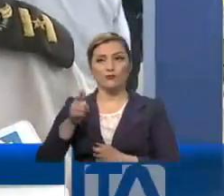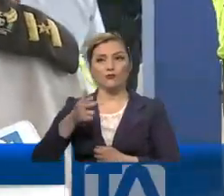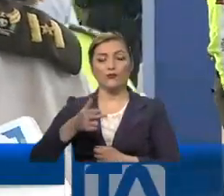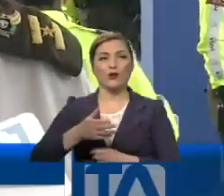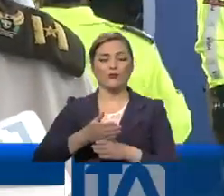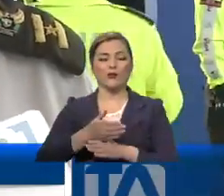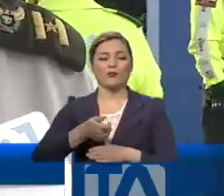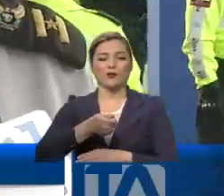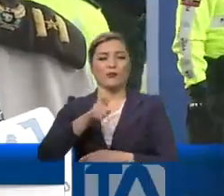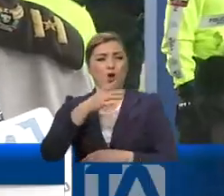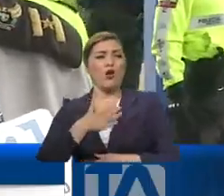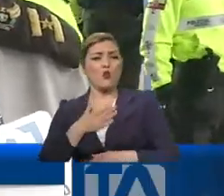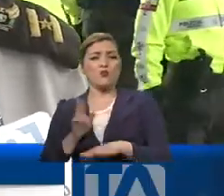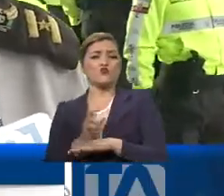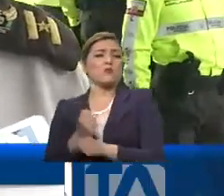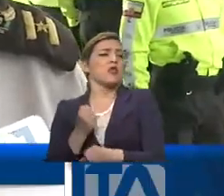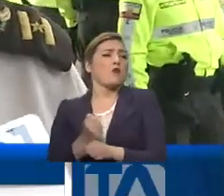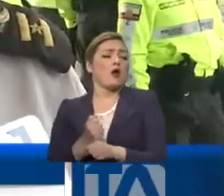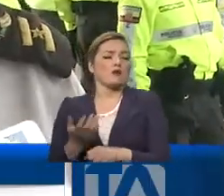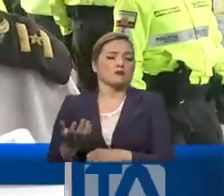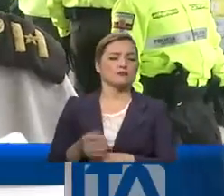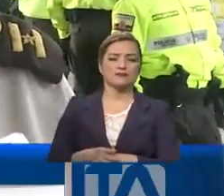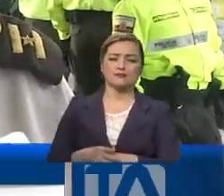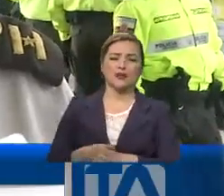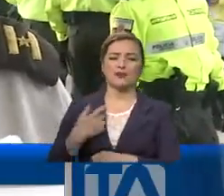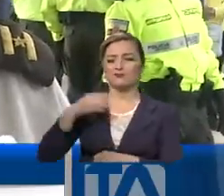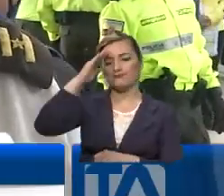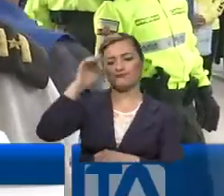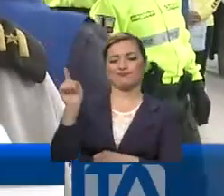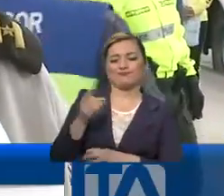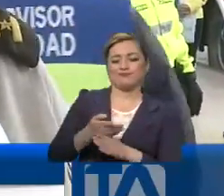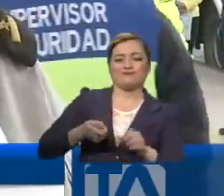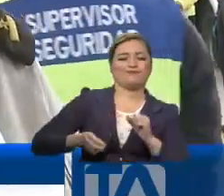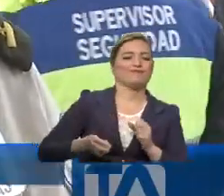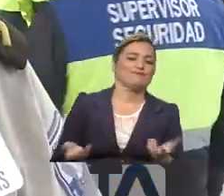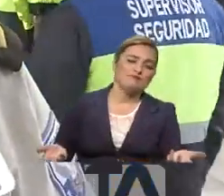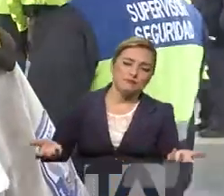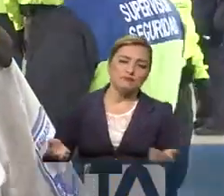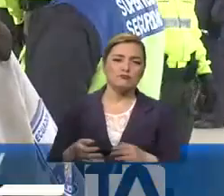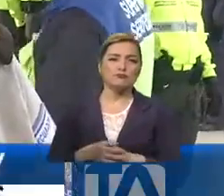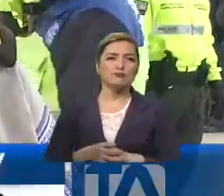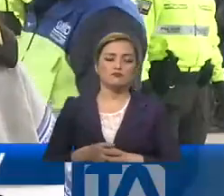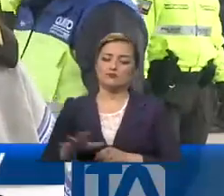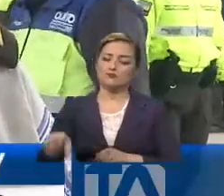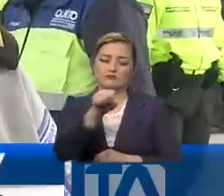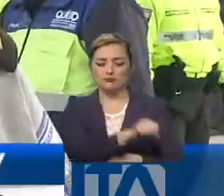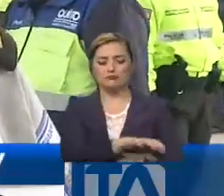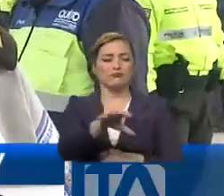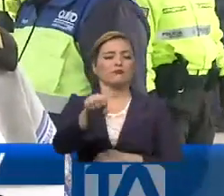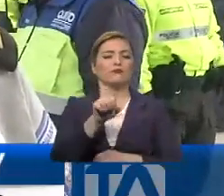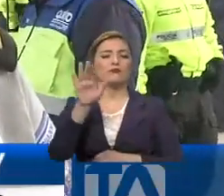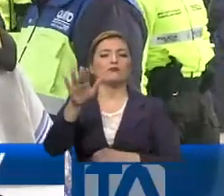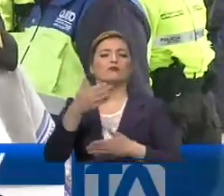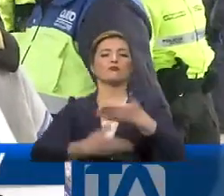para él dice que es un arma para el trabajo. Entonces nosotros estamos procediendo al decomiso y estamos verificando